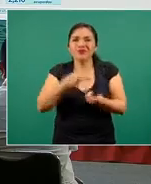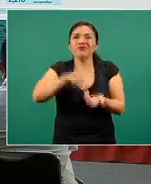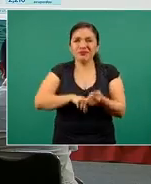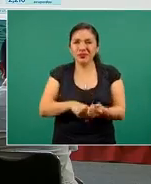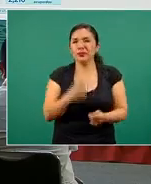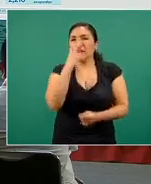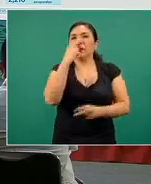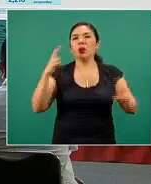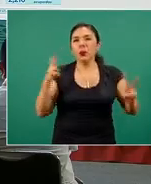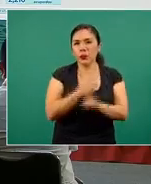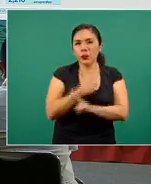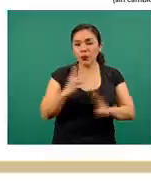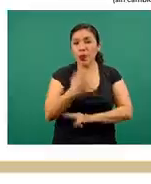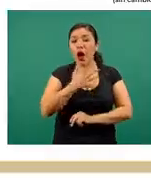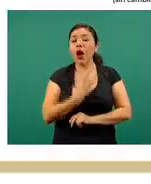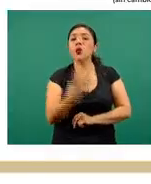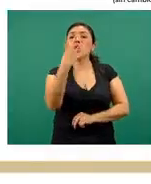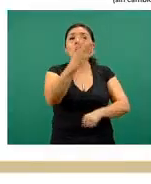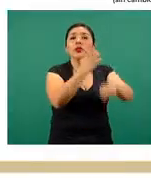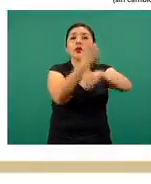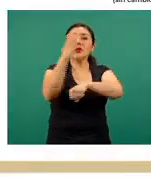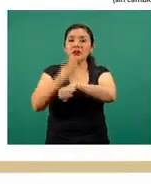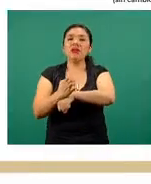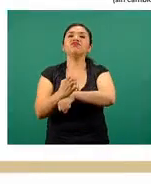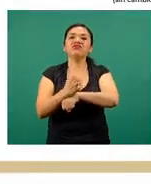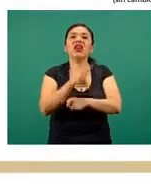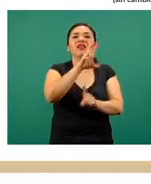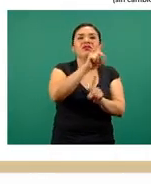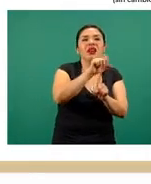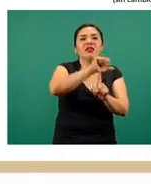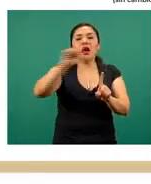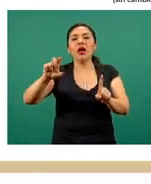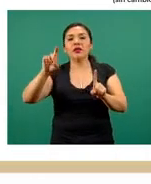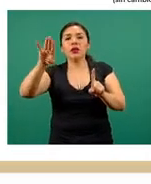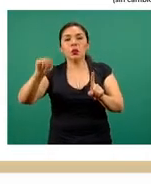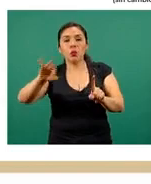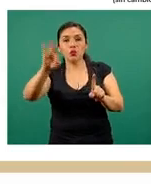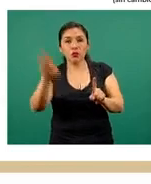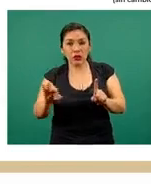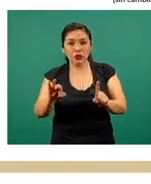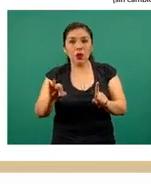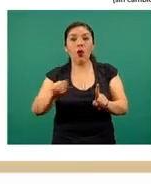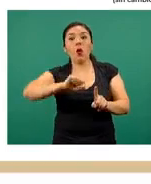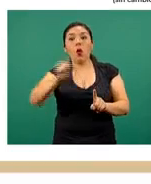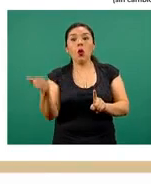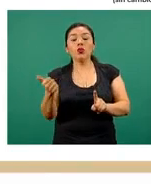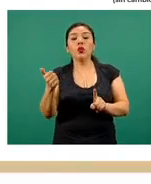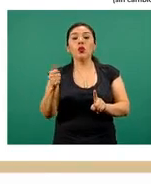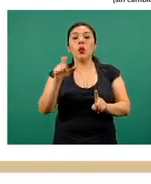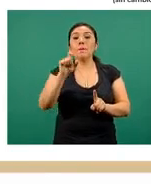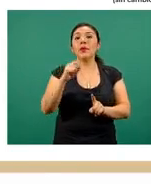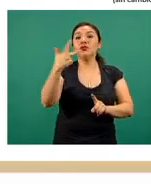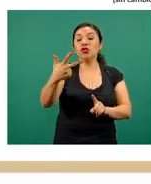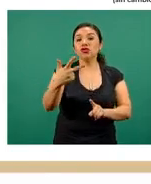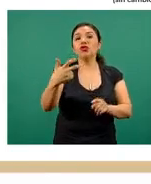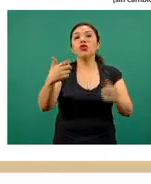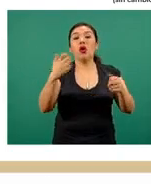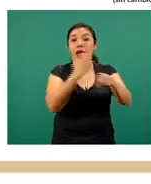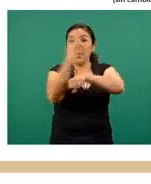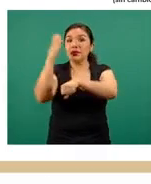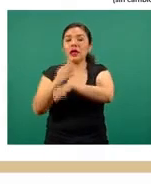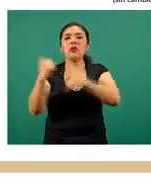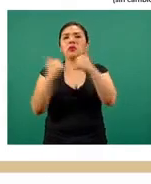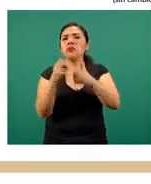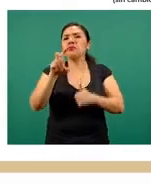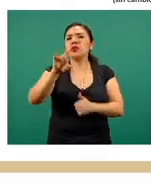en donde solo tenemos 4 entidades entre el 30 y el 39% y tenemos 28 con menos del 30%, no hay